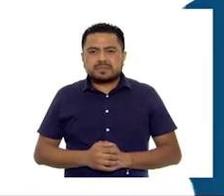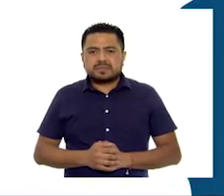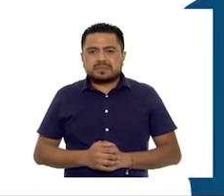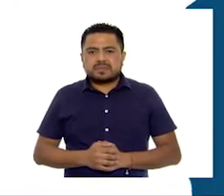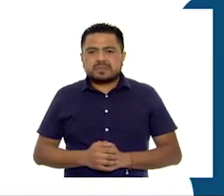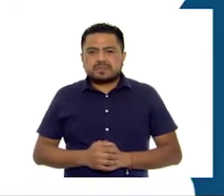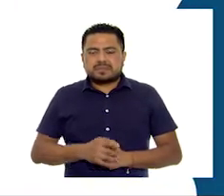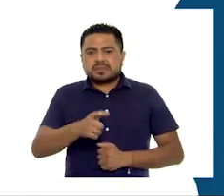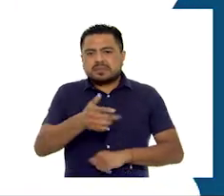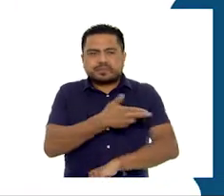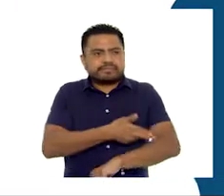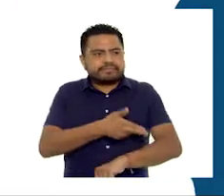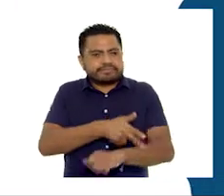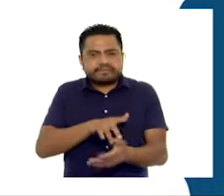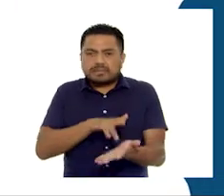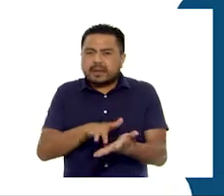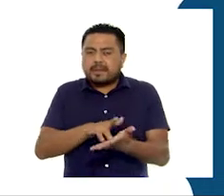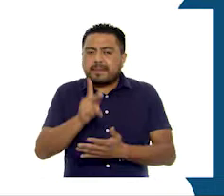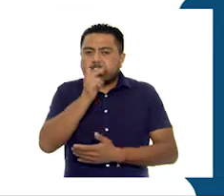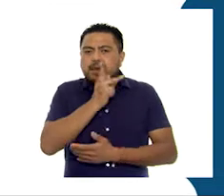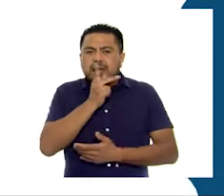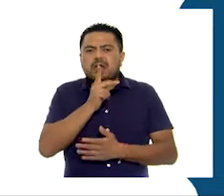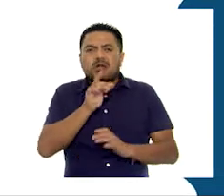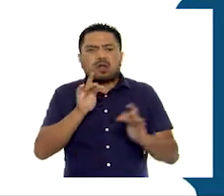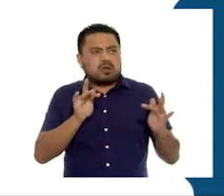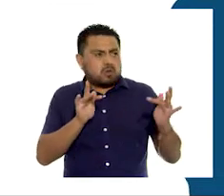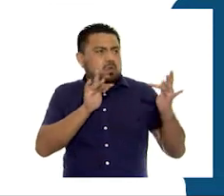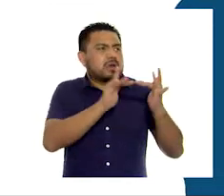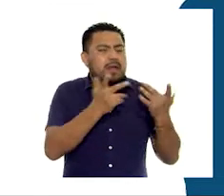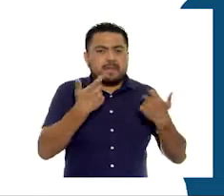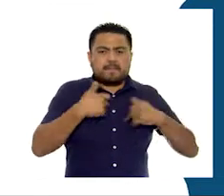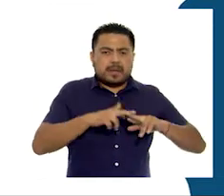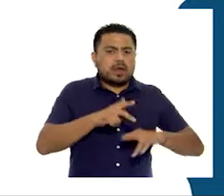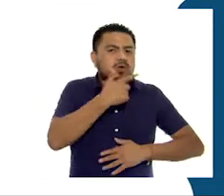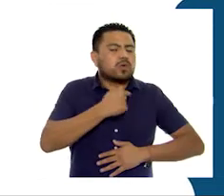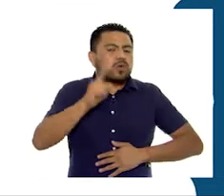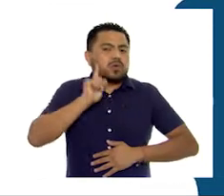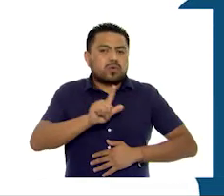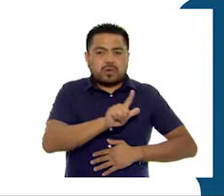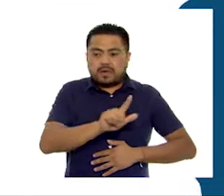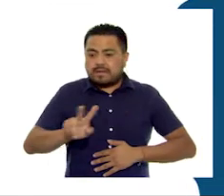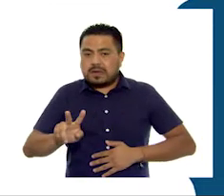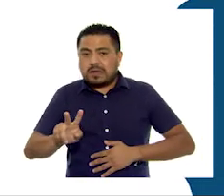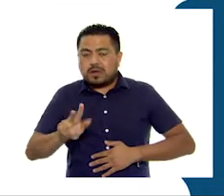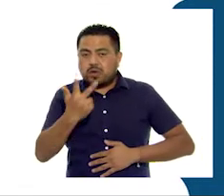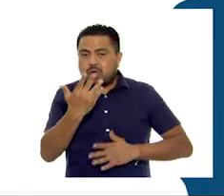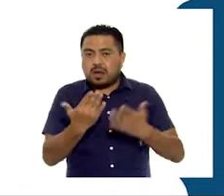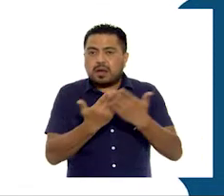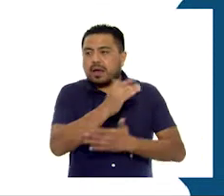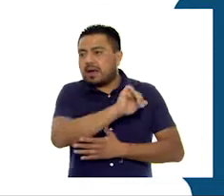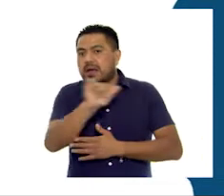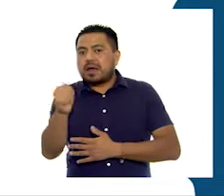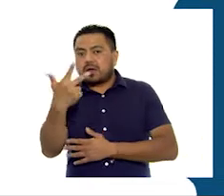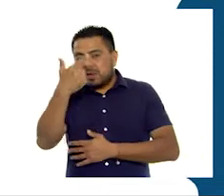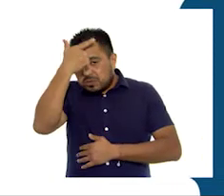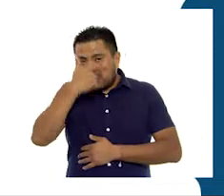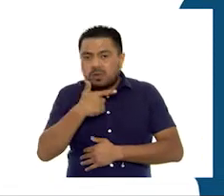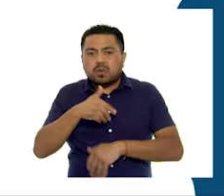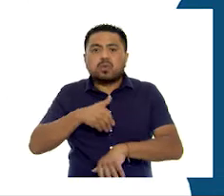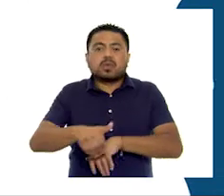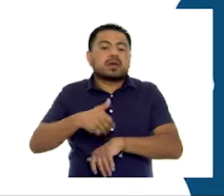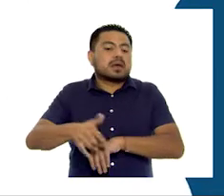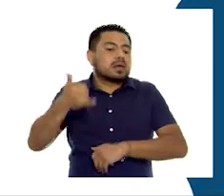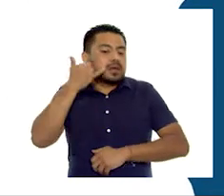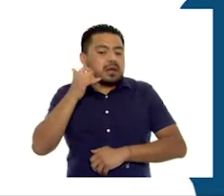para solicitar apoyo pedagógico comunícate con maestras y maestros de lunes a viernes de 8 a 20 horas al